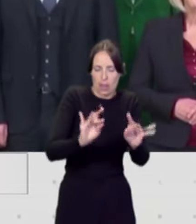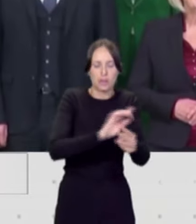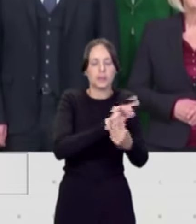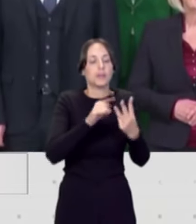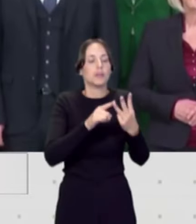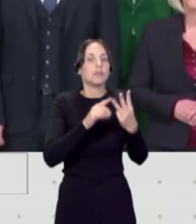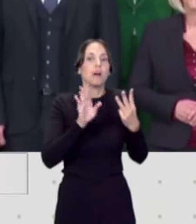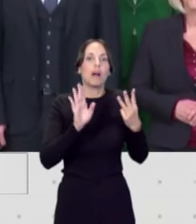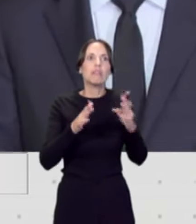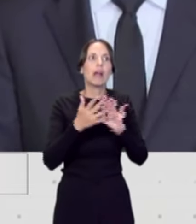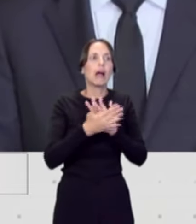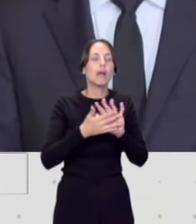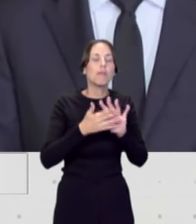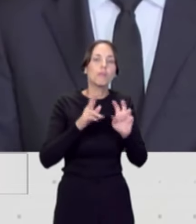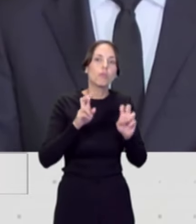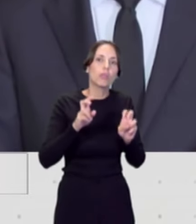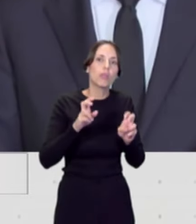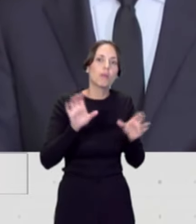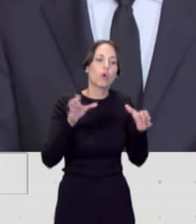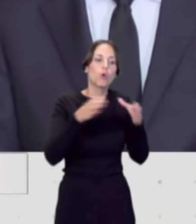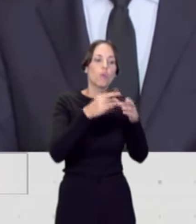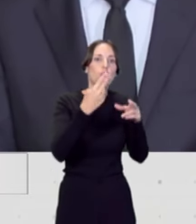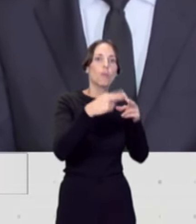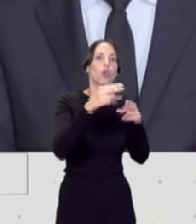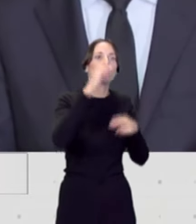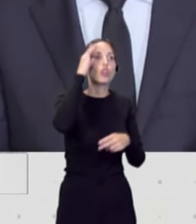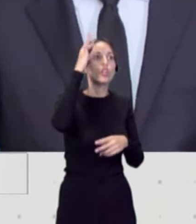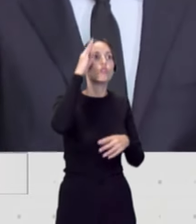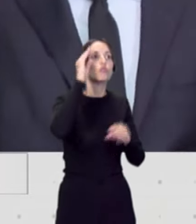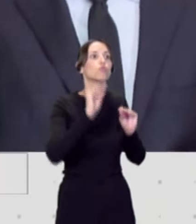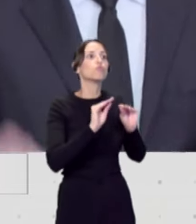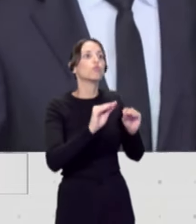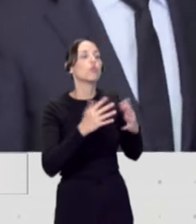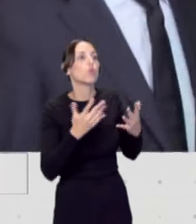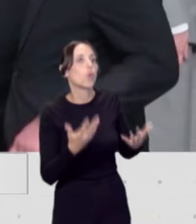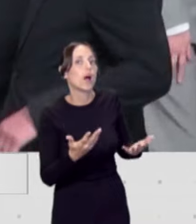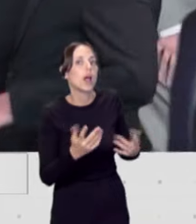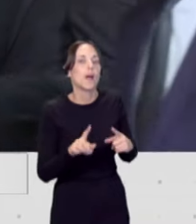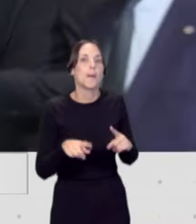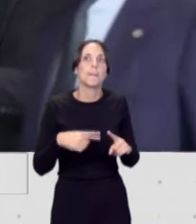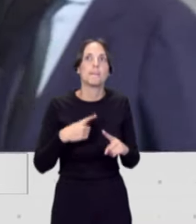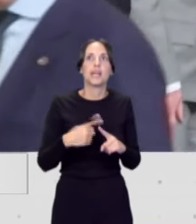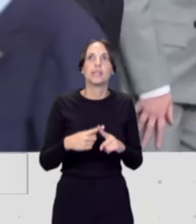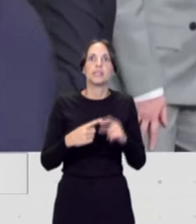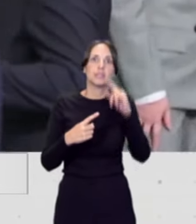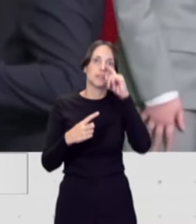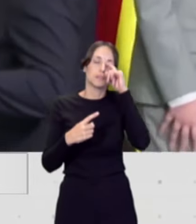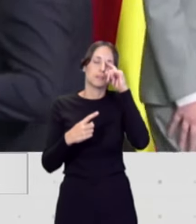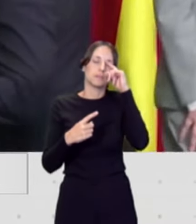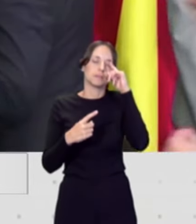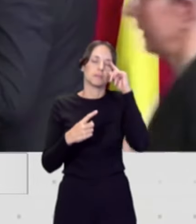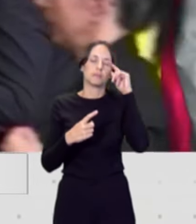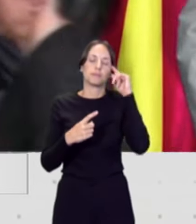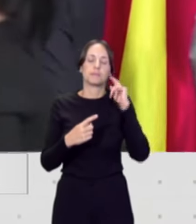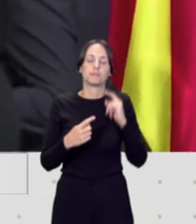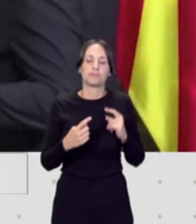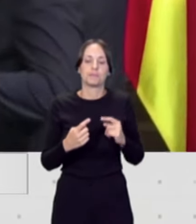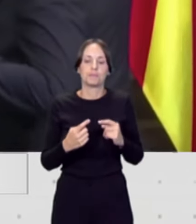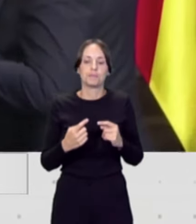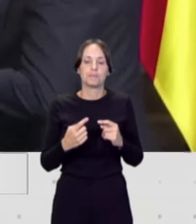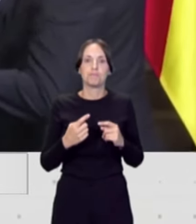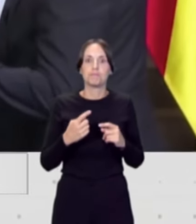ideología política de los gobernantes de turno y, segundo, de la poca altura de miras y la poca capacidad que ha tenido no